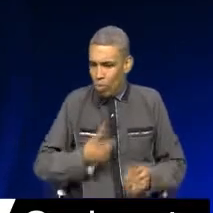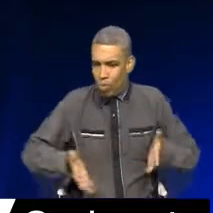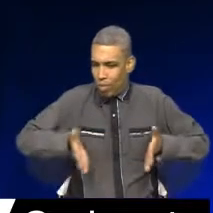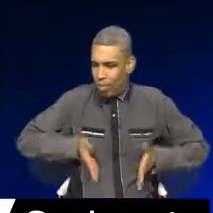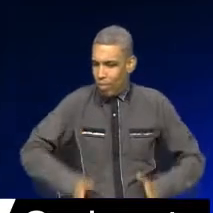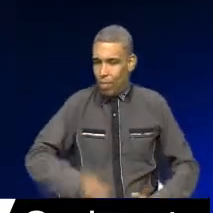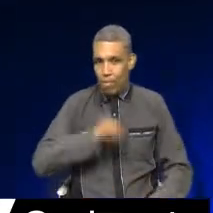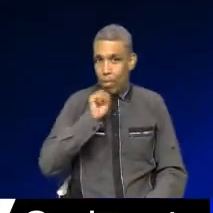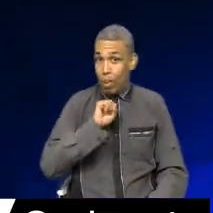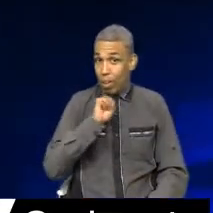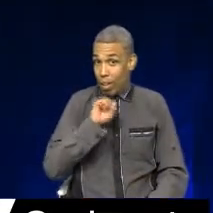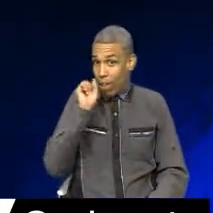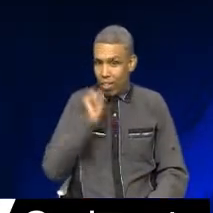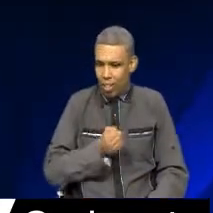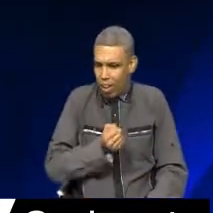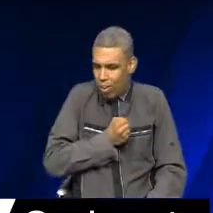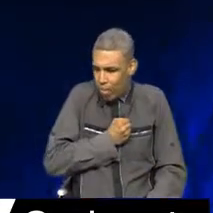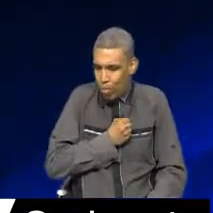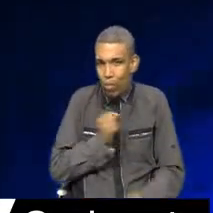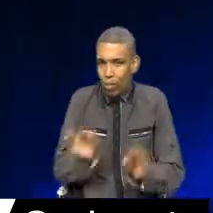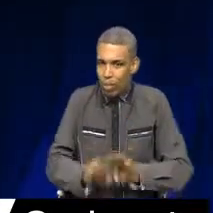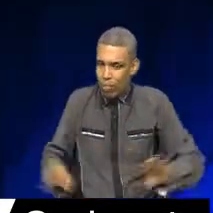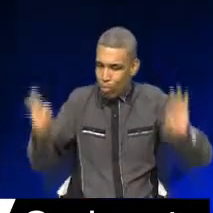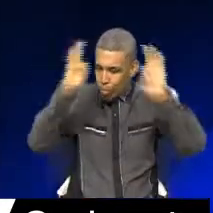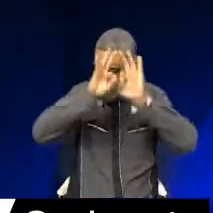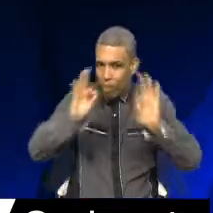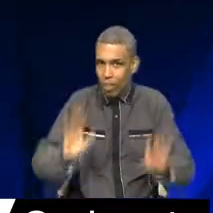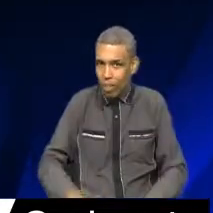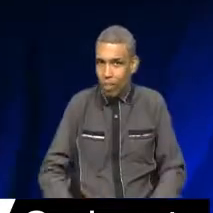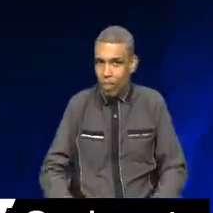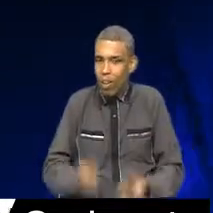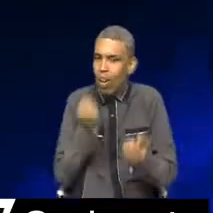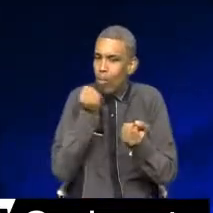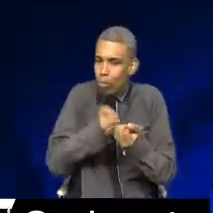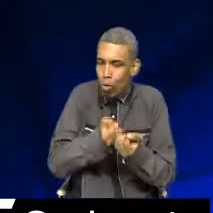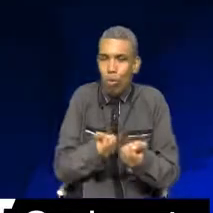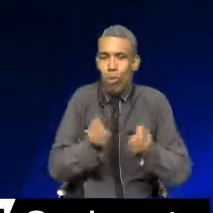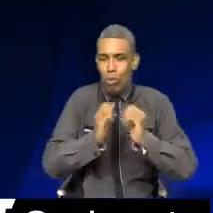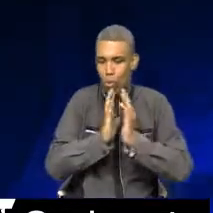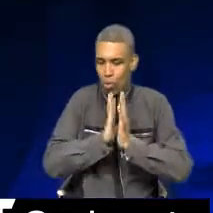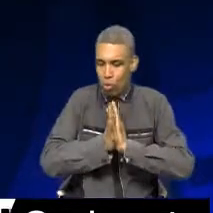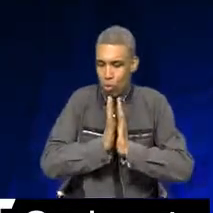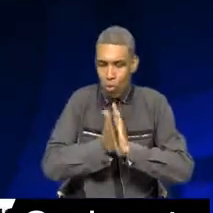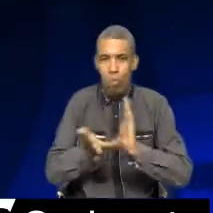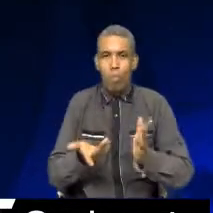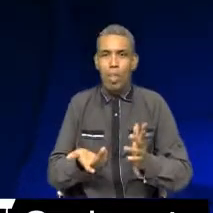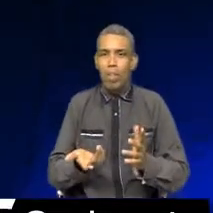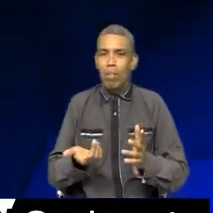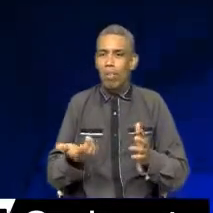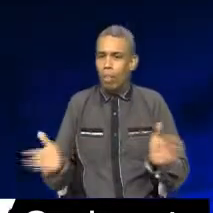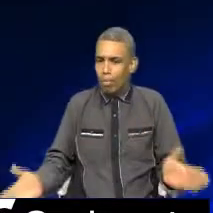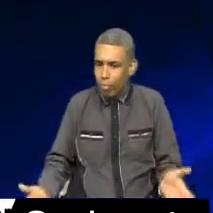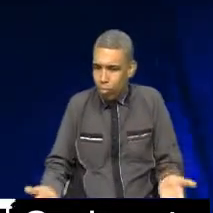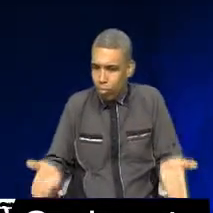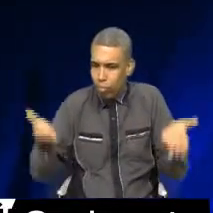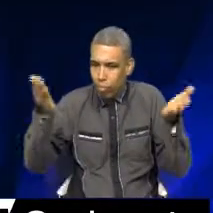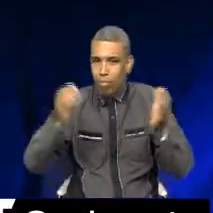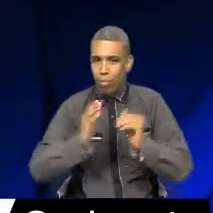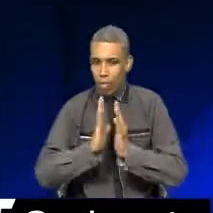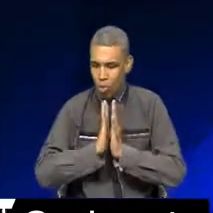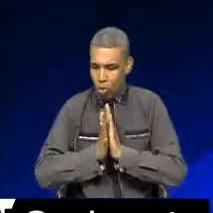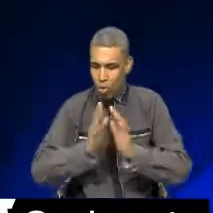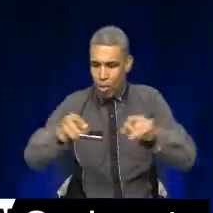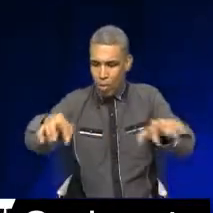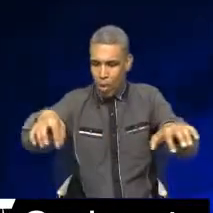Barranca Bermeja y esa es una de las razones más importantes. Con eso estamos apoyando la economía de la ciudad, con eso estamos apoyando al comercio local, con eso le